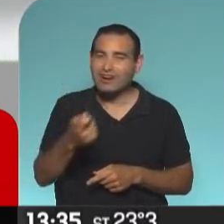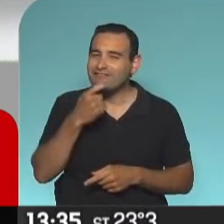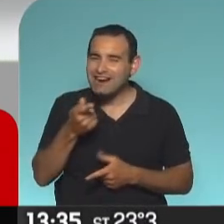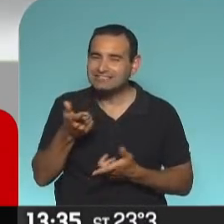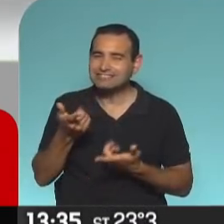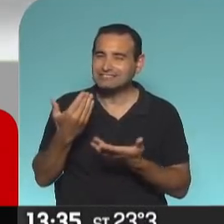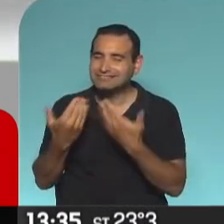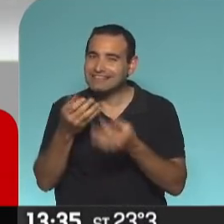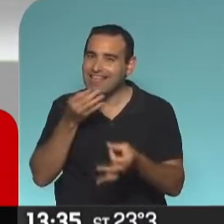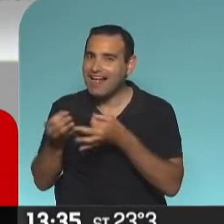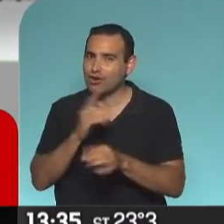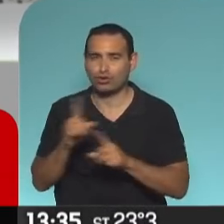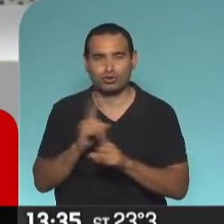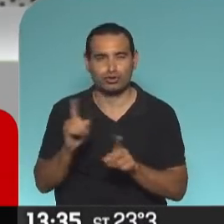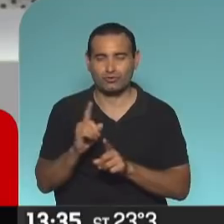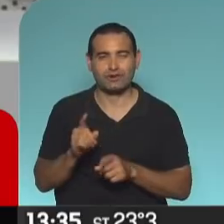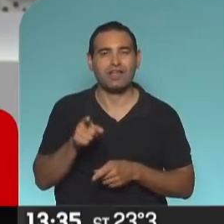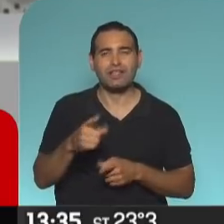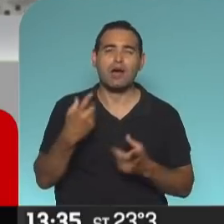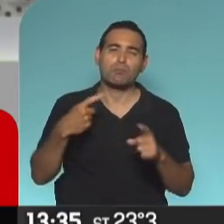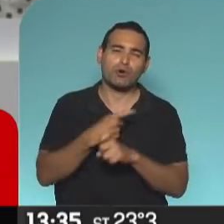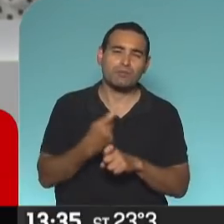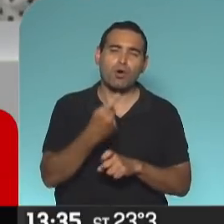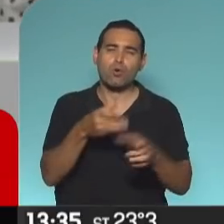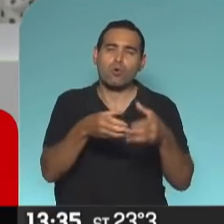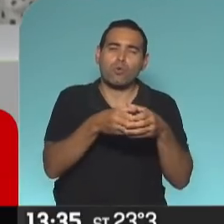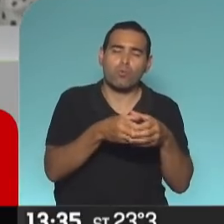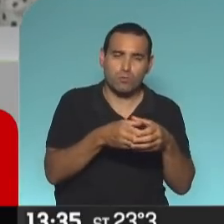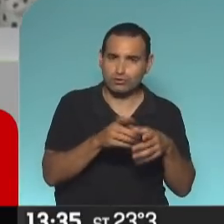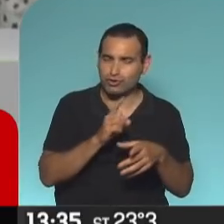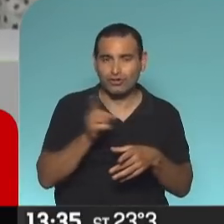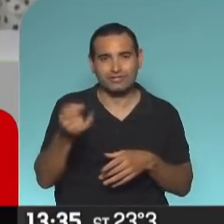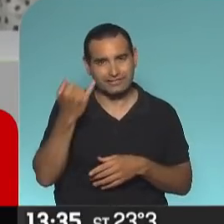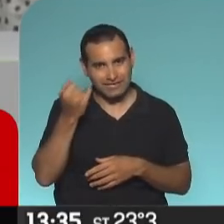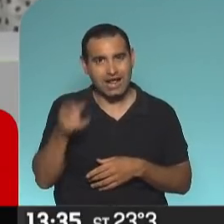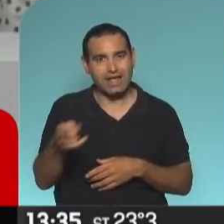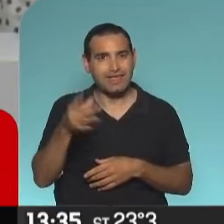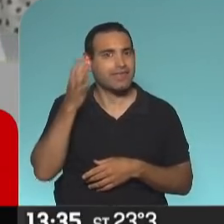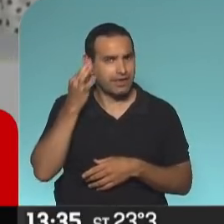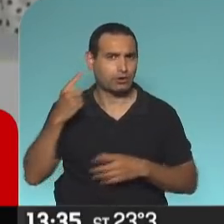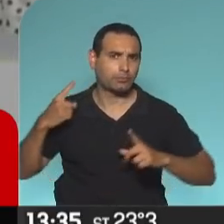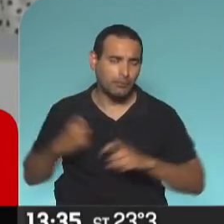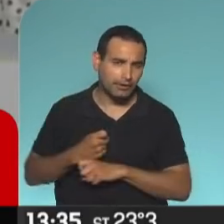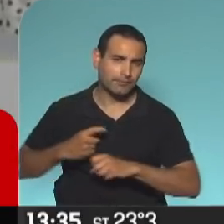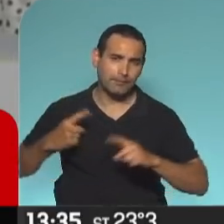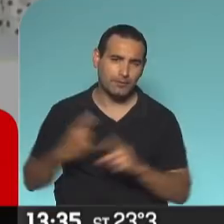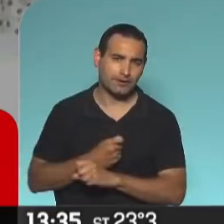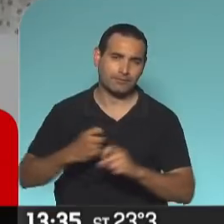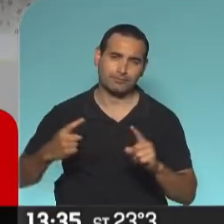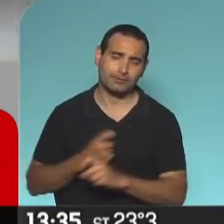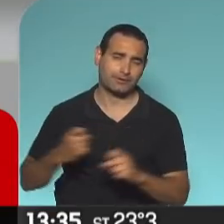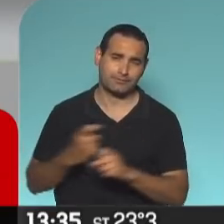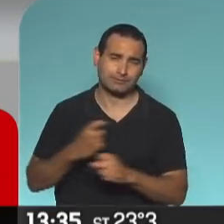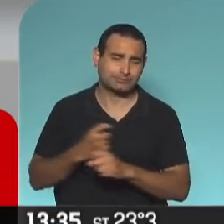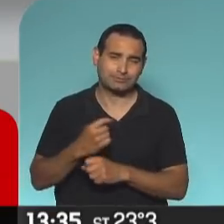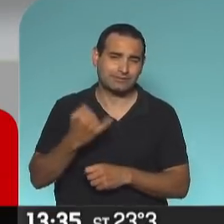un problema con este entorno en particular ahora. Diego se viene metiendo en problemas, pero por cuestiones ya